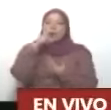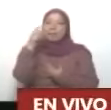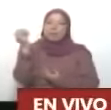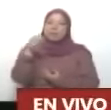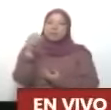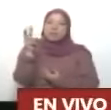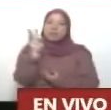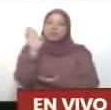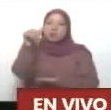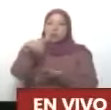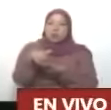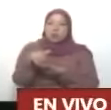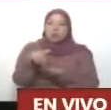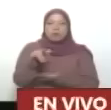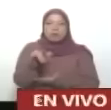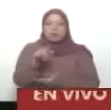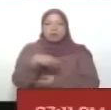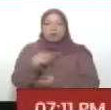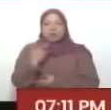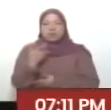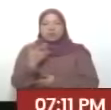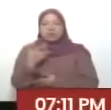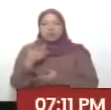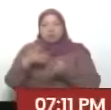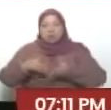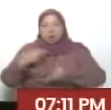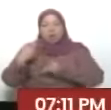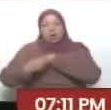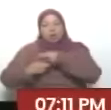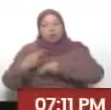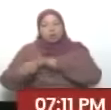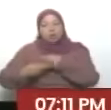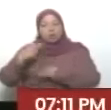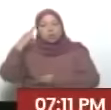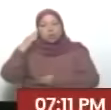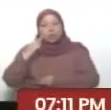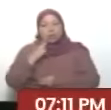país, en Aragua, la cuna de la Revolución Bolivariana.